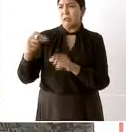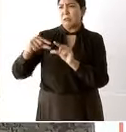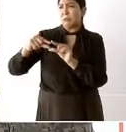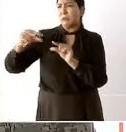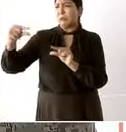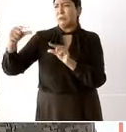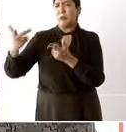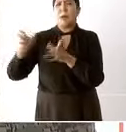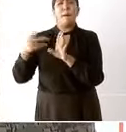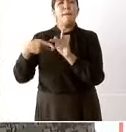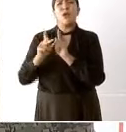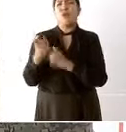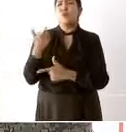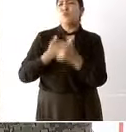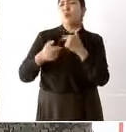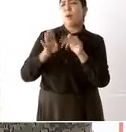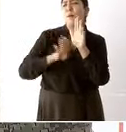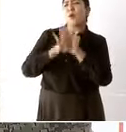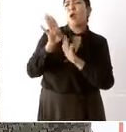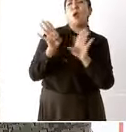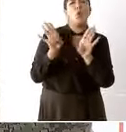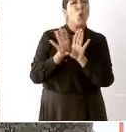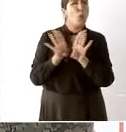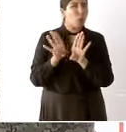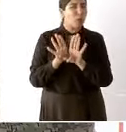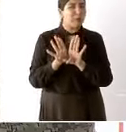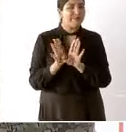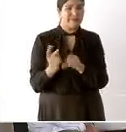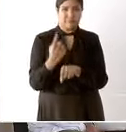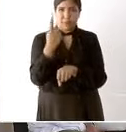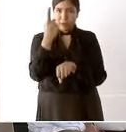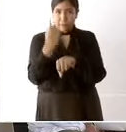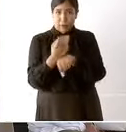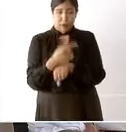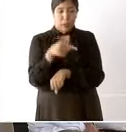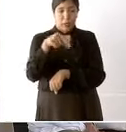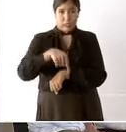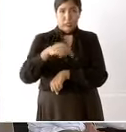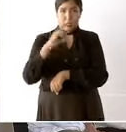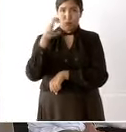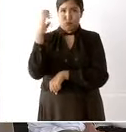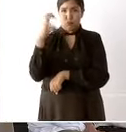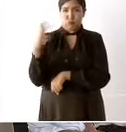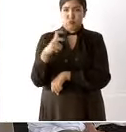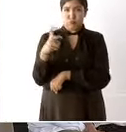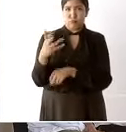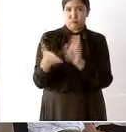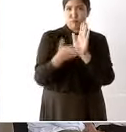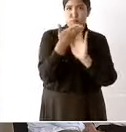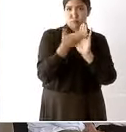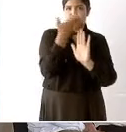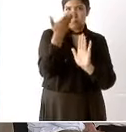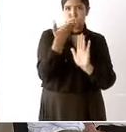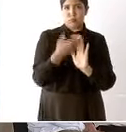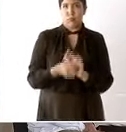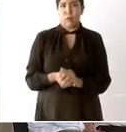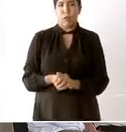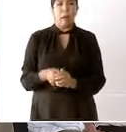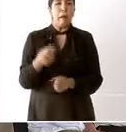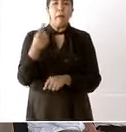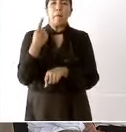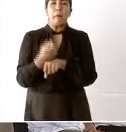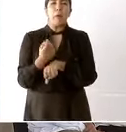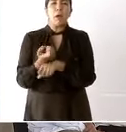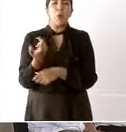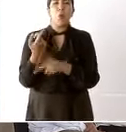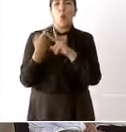explicar. El primero es aquí en Coatzacoalcos, se va a hacer una licitación a